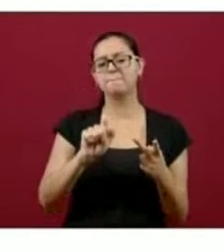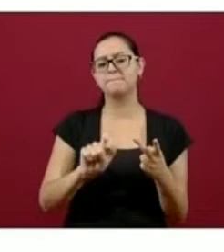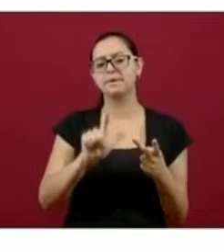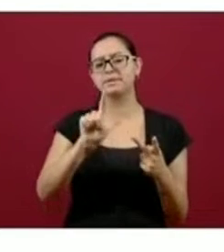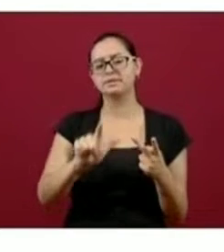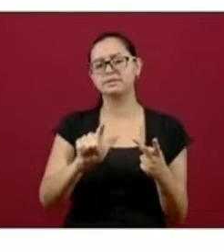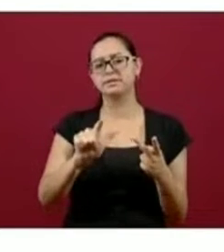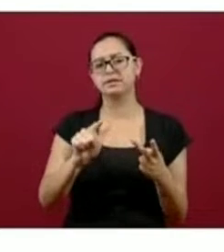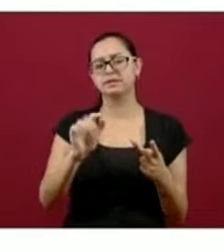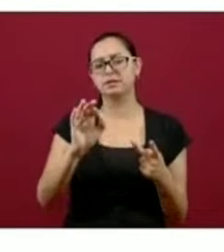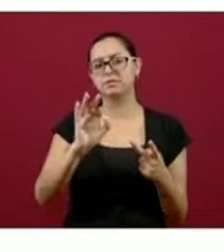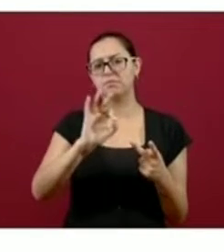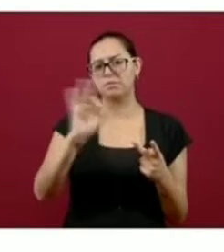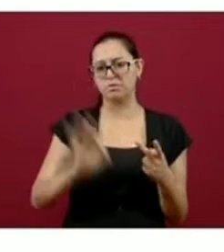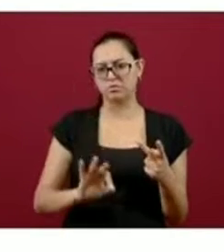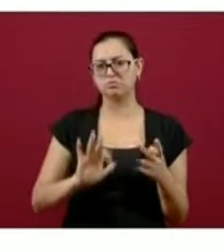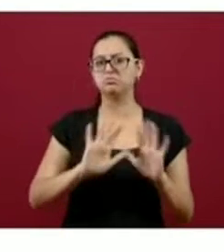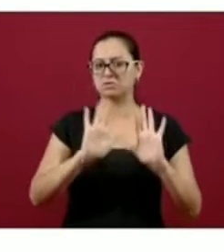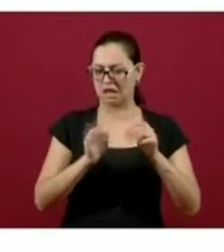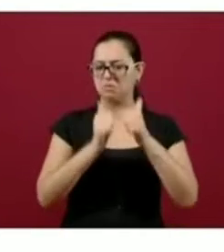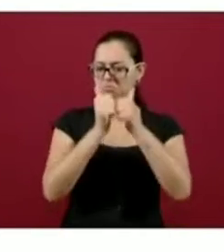27% son residentes permanentes ya.